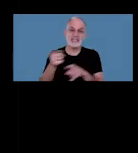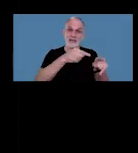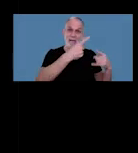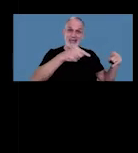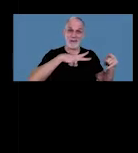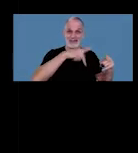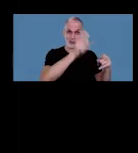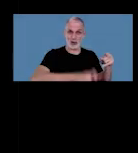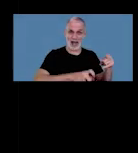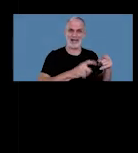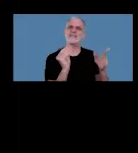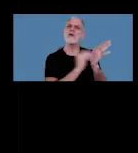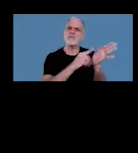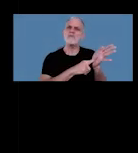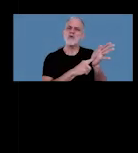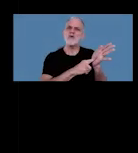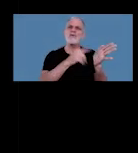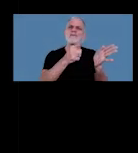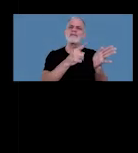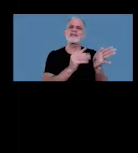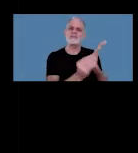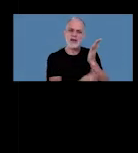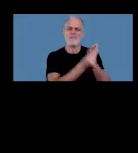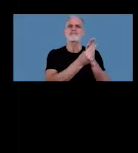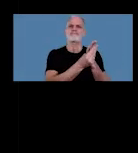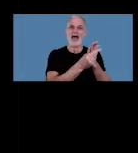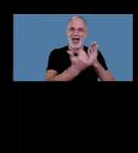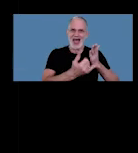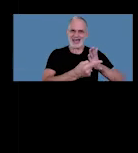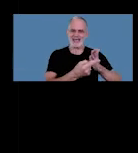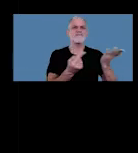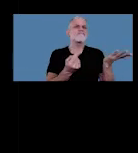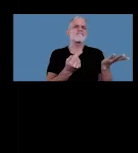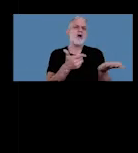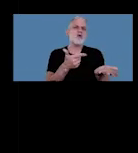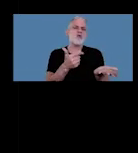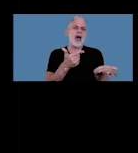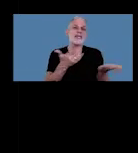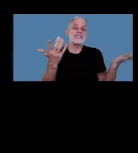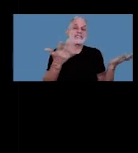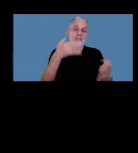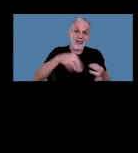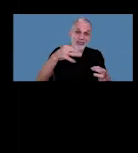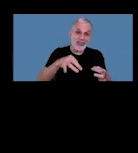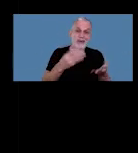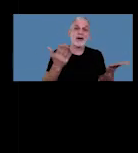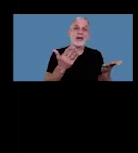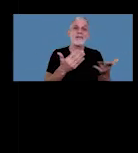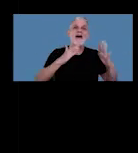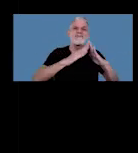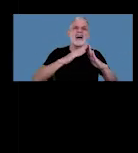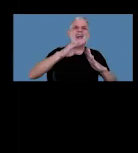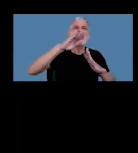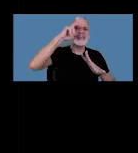personales establecidos la aplicación supletoria de la norma, no tenemos otra opción que, para definir